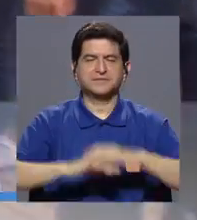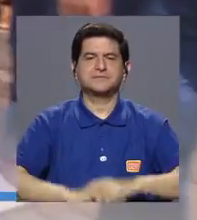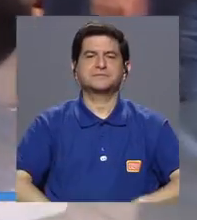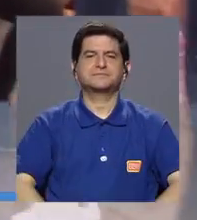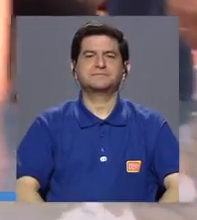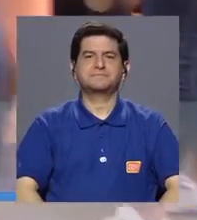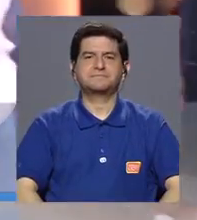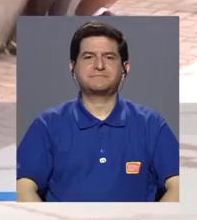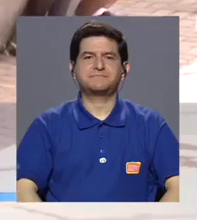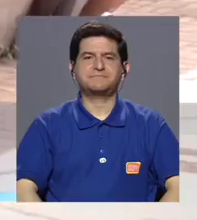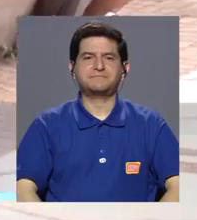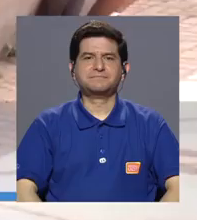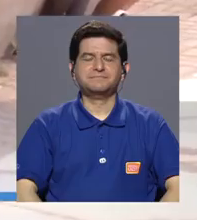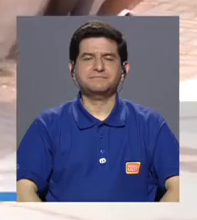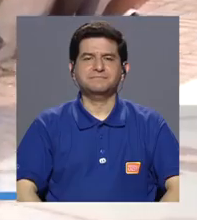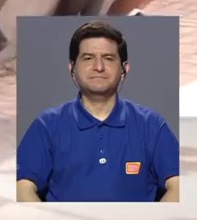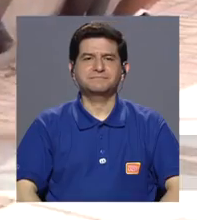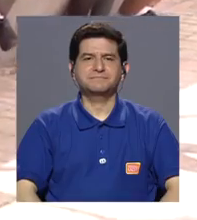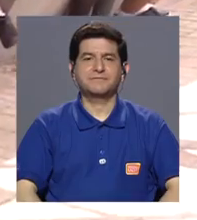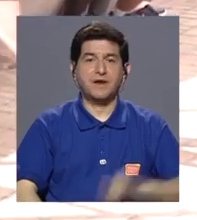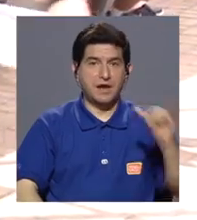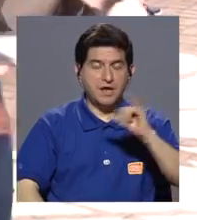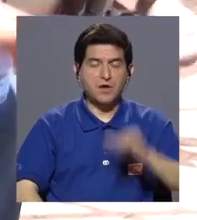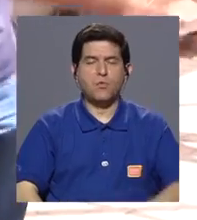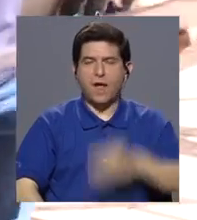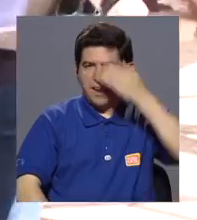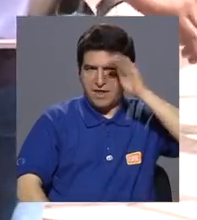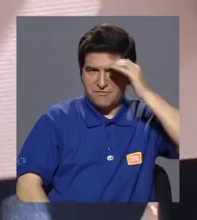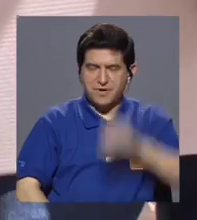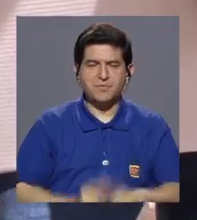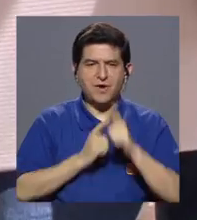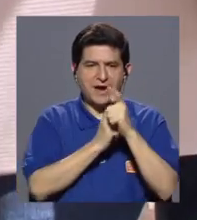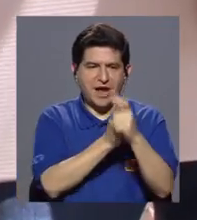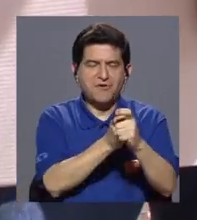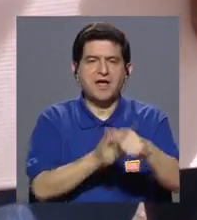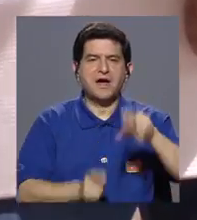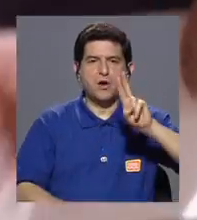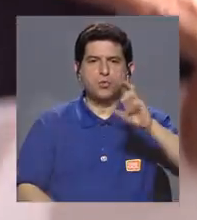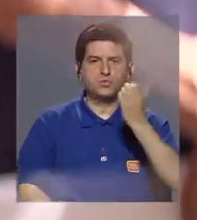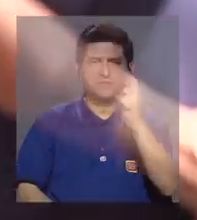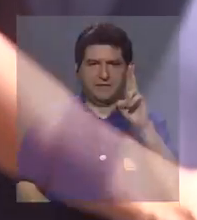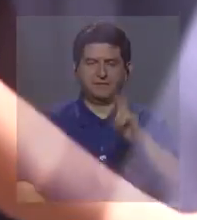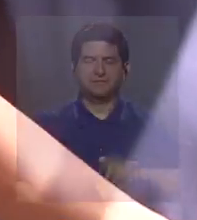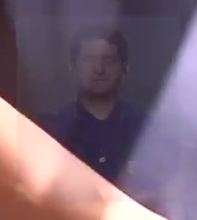www.carrerauniversitaria.ucr.ac.cr o la página de Facebook Carrera UCR.